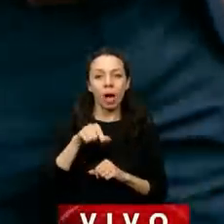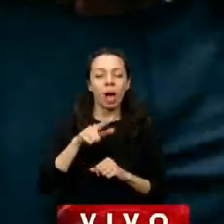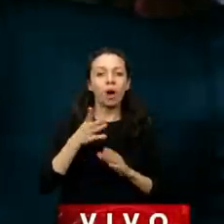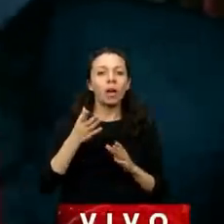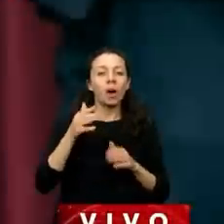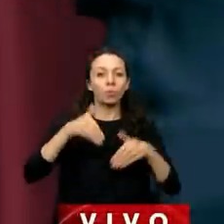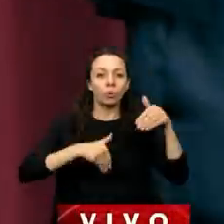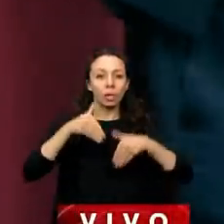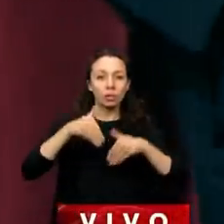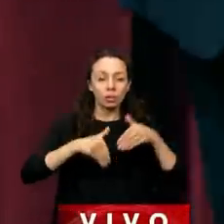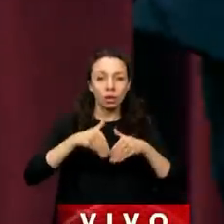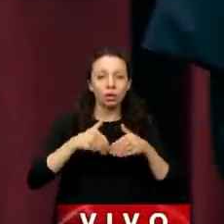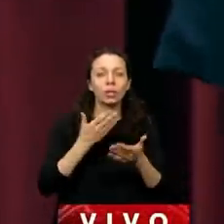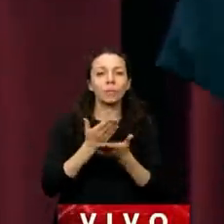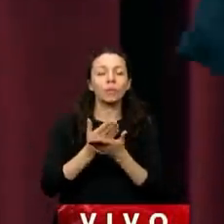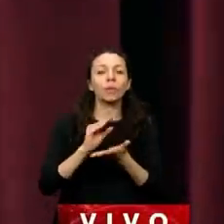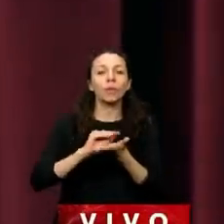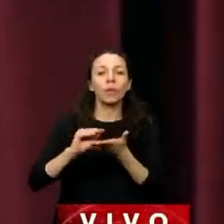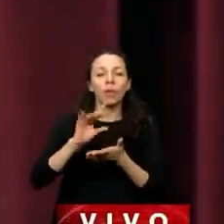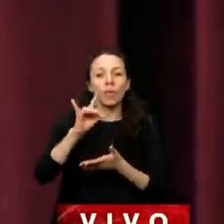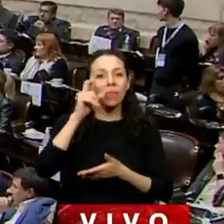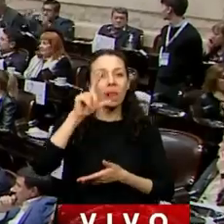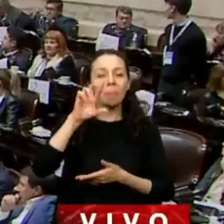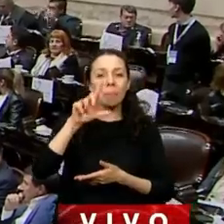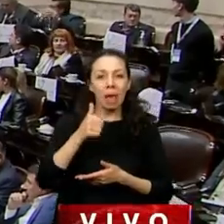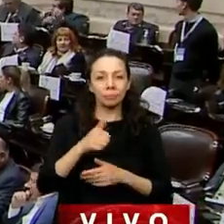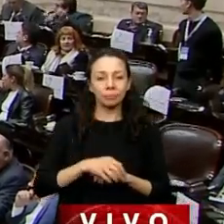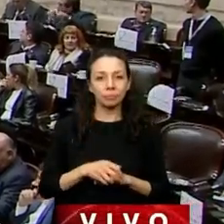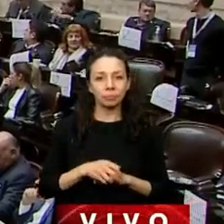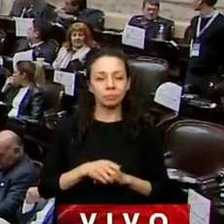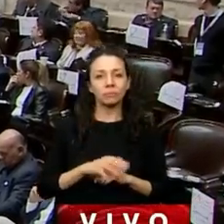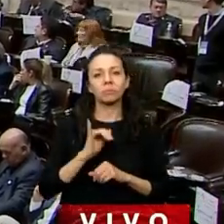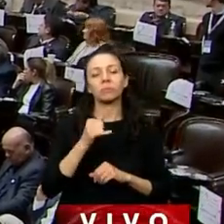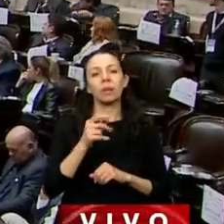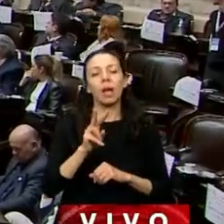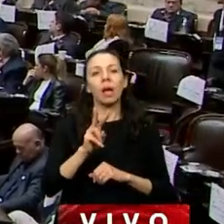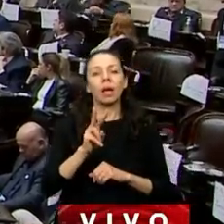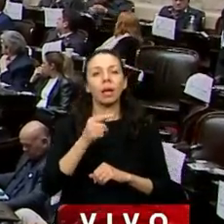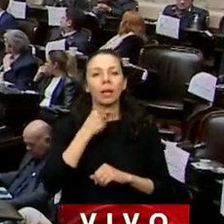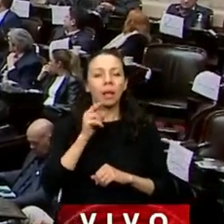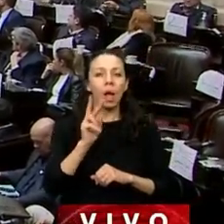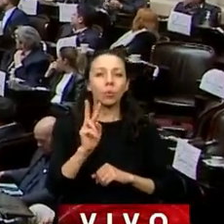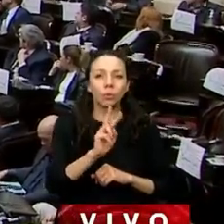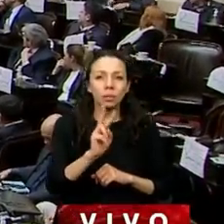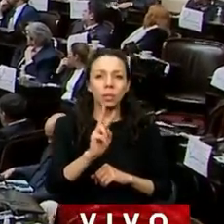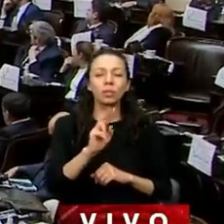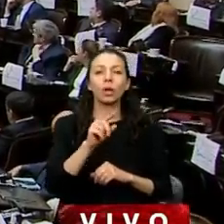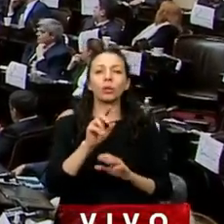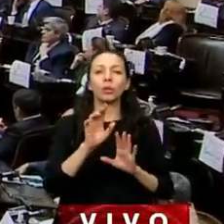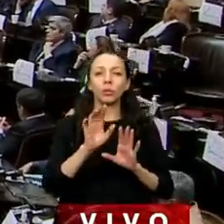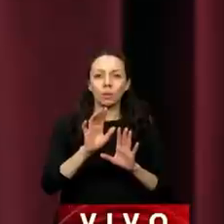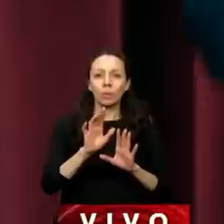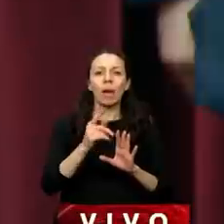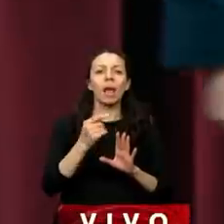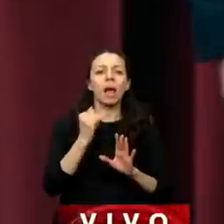loguen, diputada del PLA. Sí, señora presidenta, queríamos pedir autorización al cuerpo para abstenernos por lo que hemos